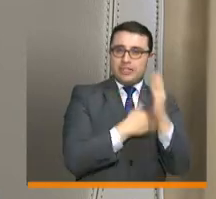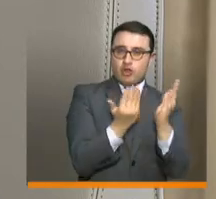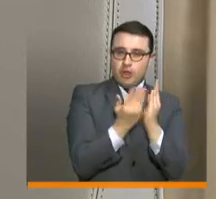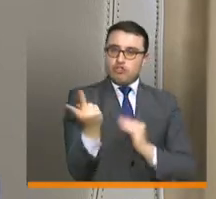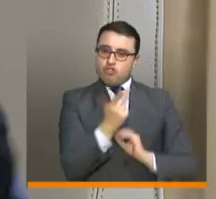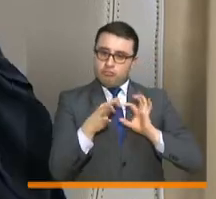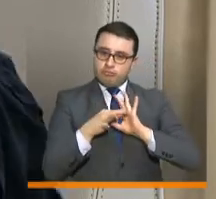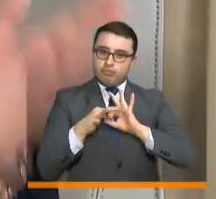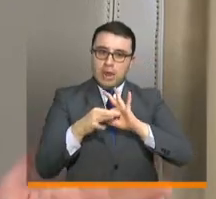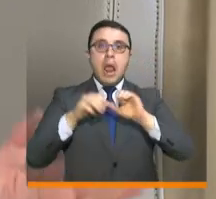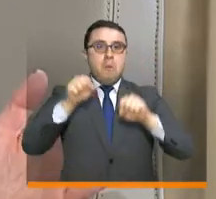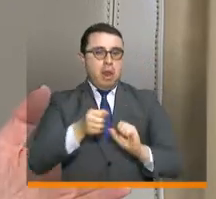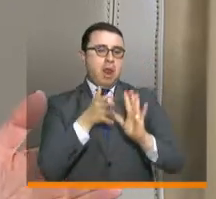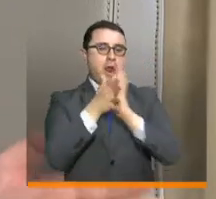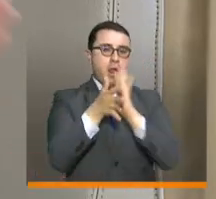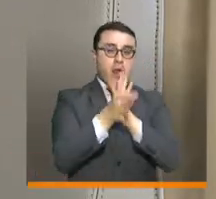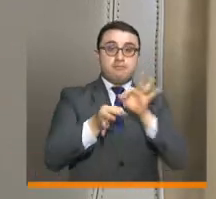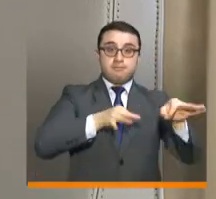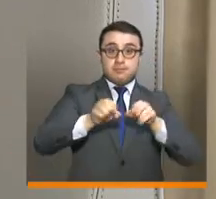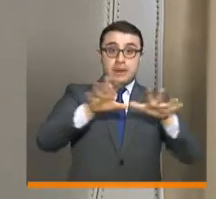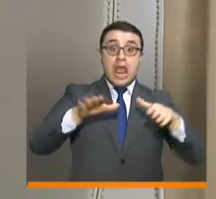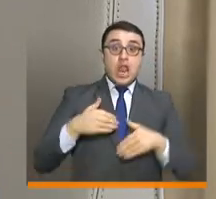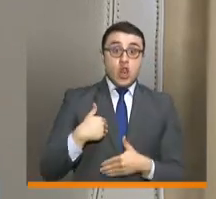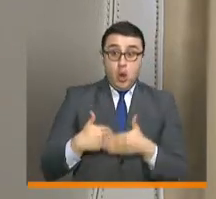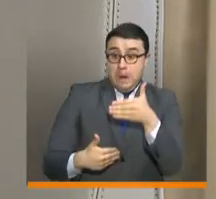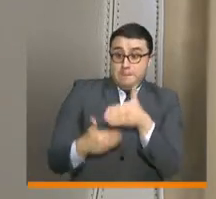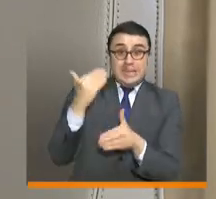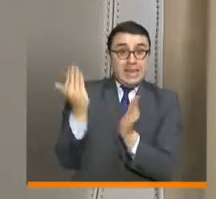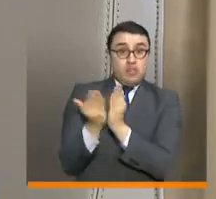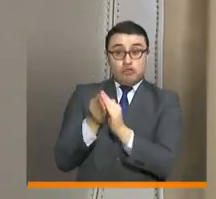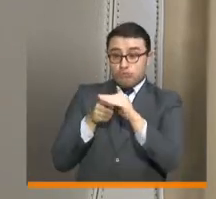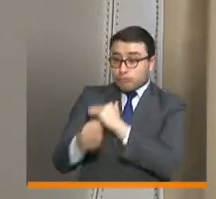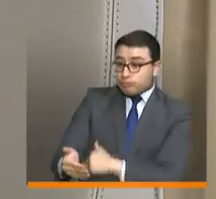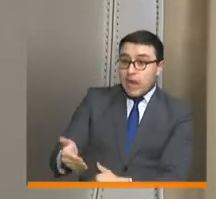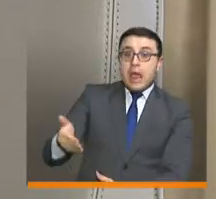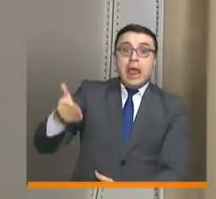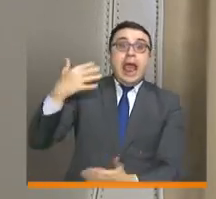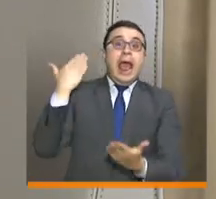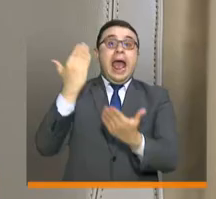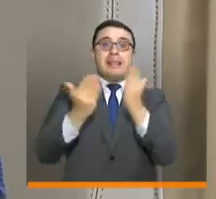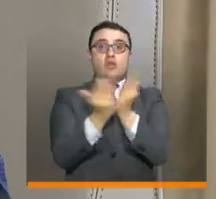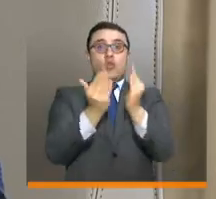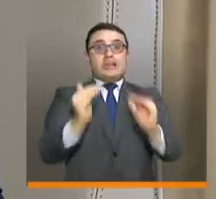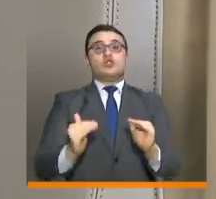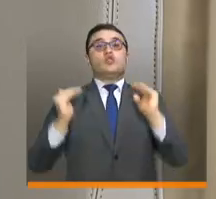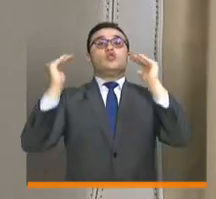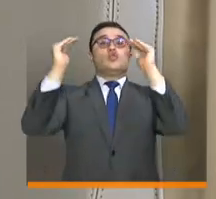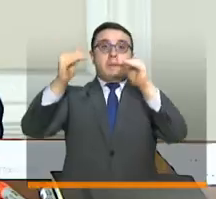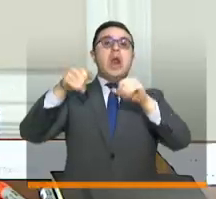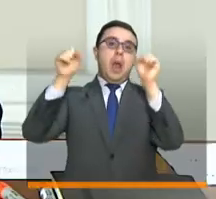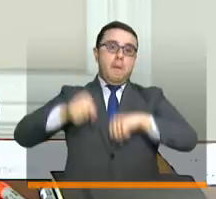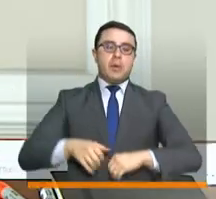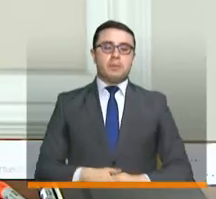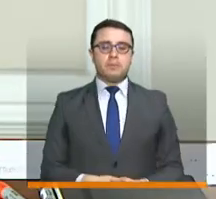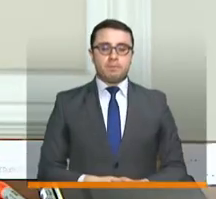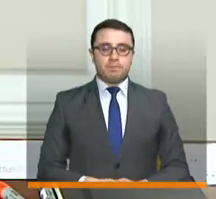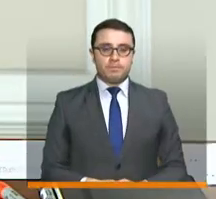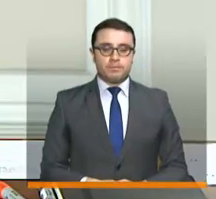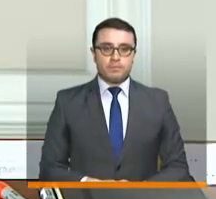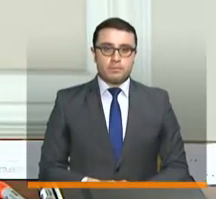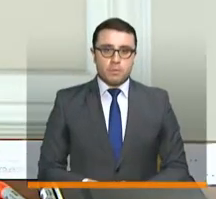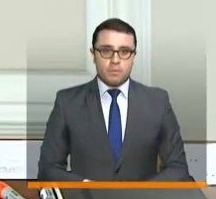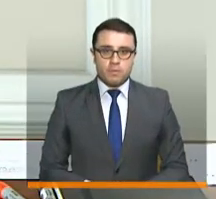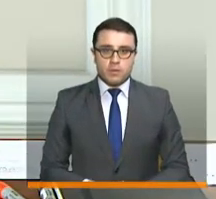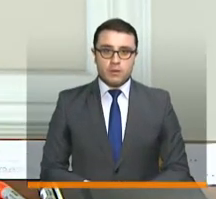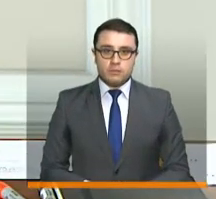Educación lo podemos hacer. Va desde educación inicial hasta educación superior, presidente. Bueno, y usted quería que